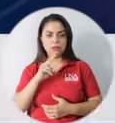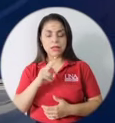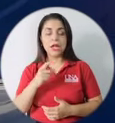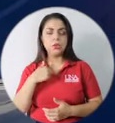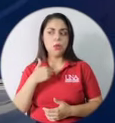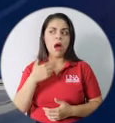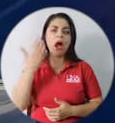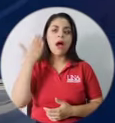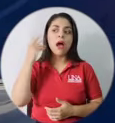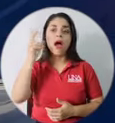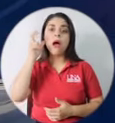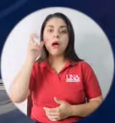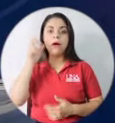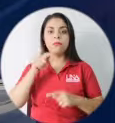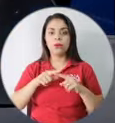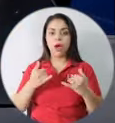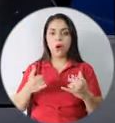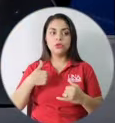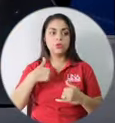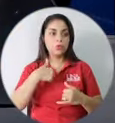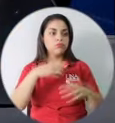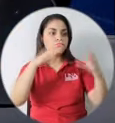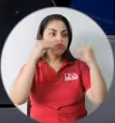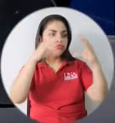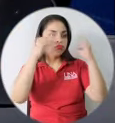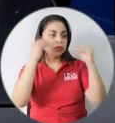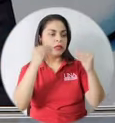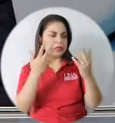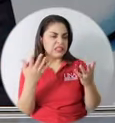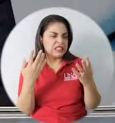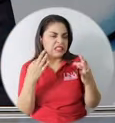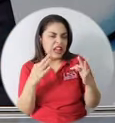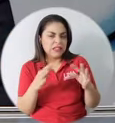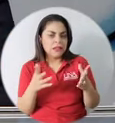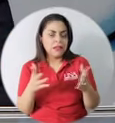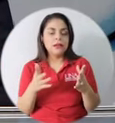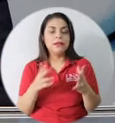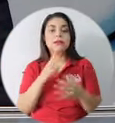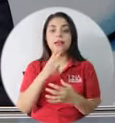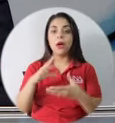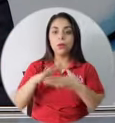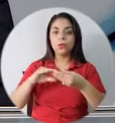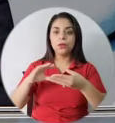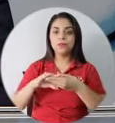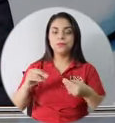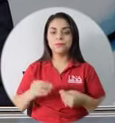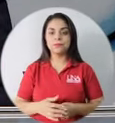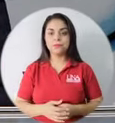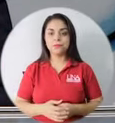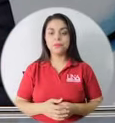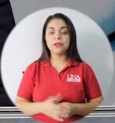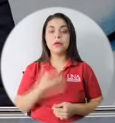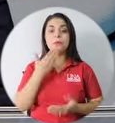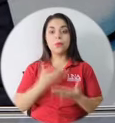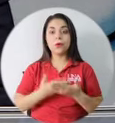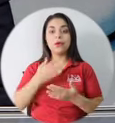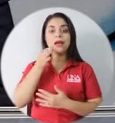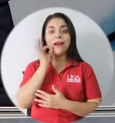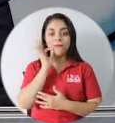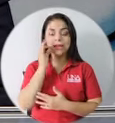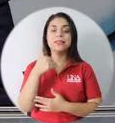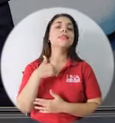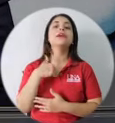este programa fue que me informé y entendí de qué se trataba. Bueno, cuéntenos. El café tiene como dos